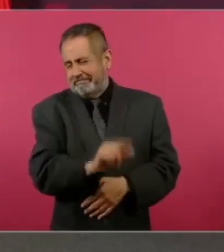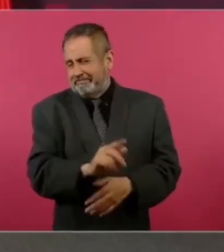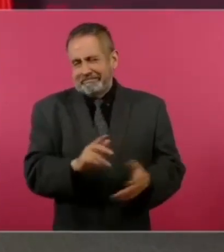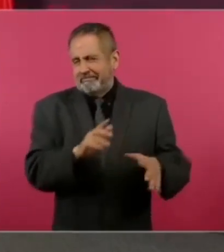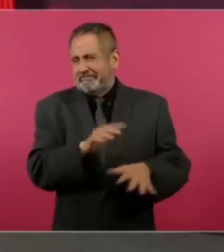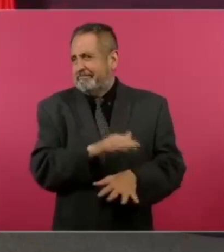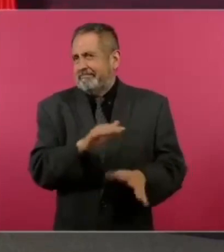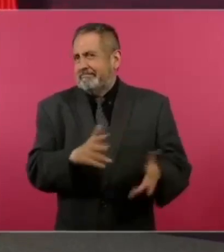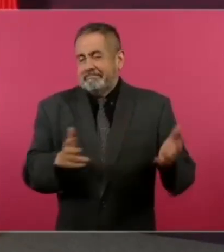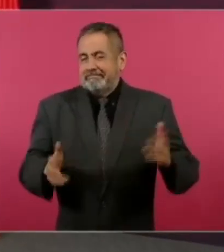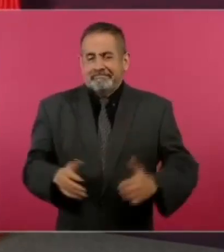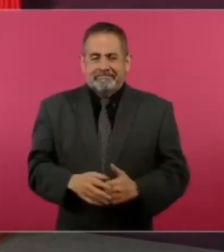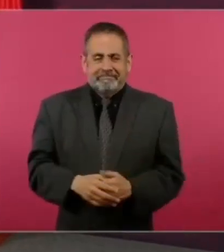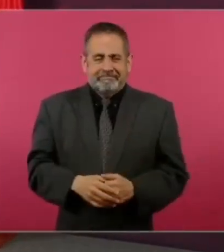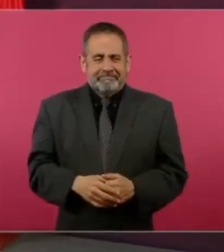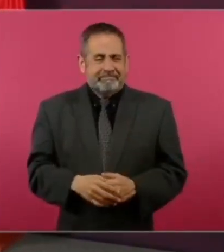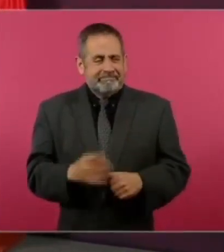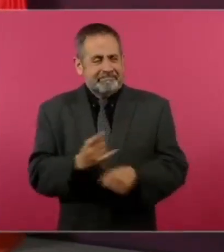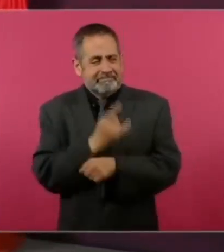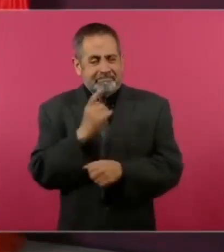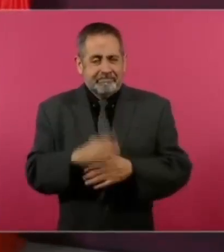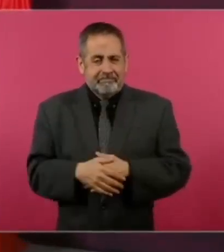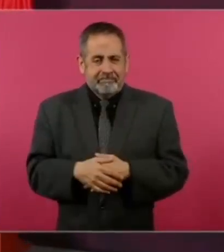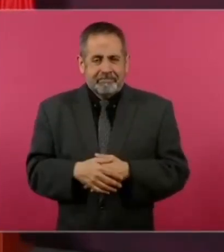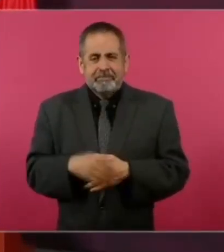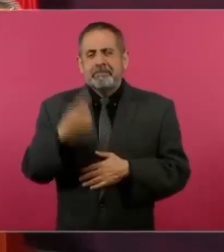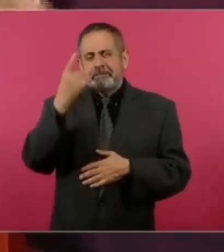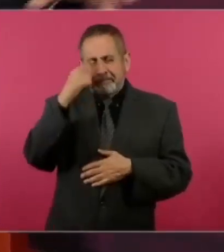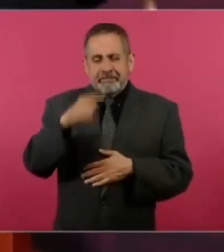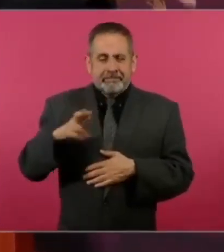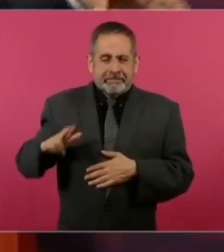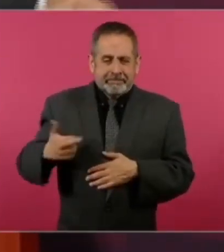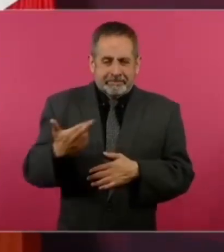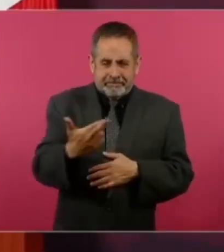O sea, que poner esas boyas, ¿no?, en el río.